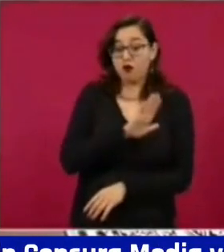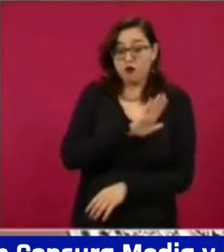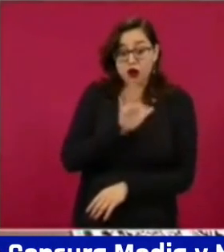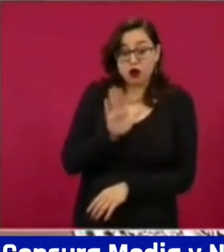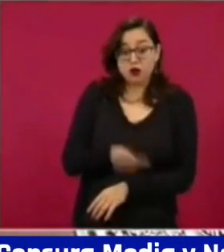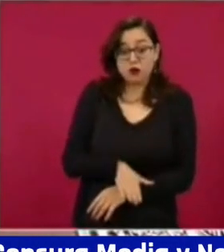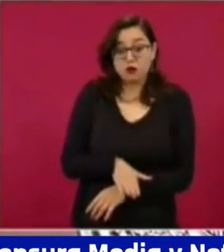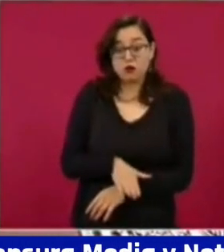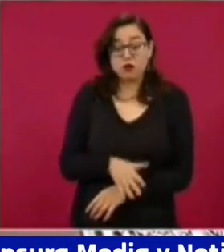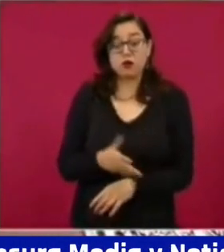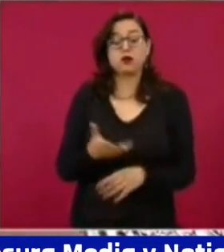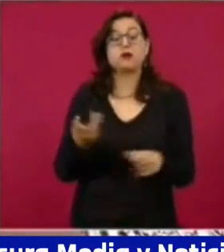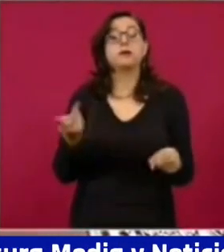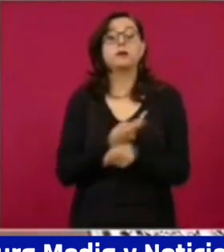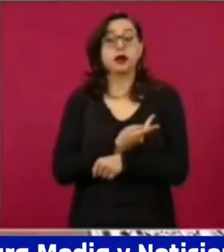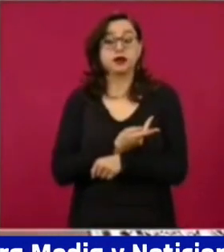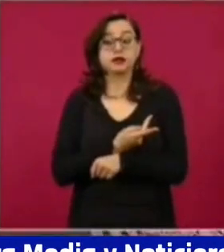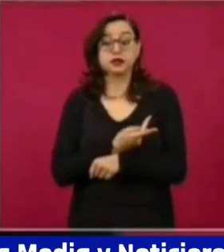se garantice